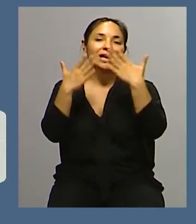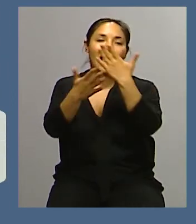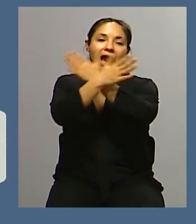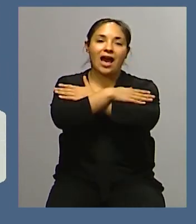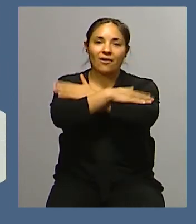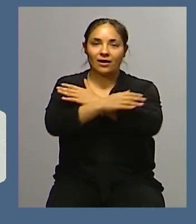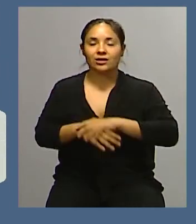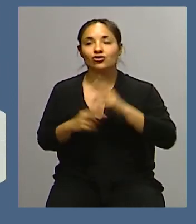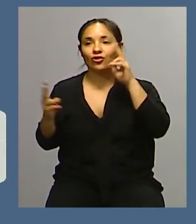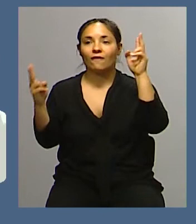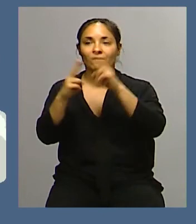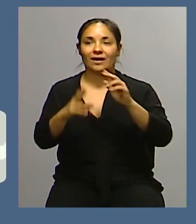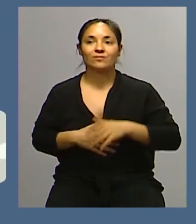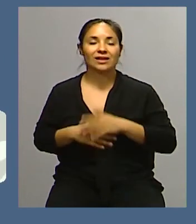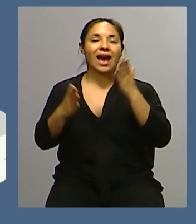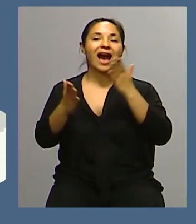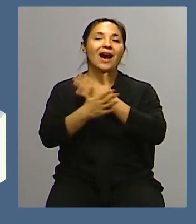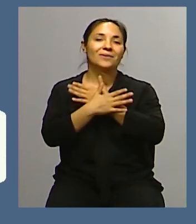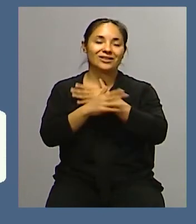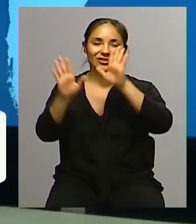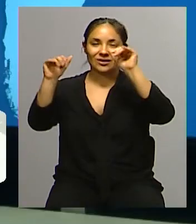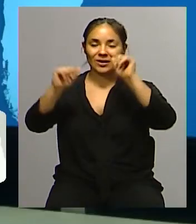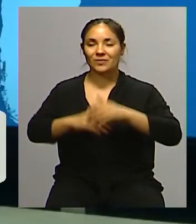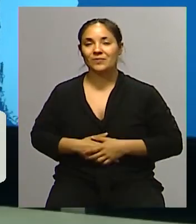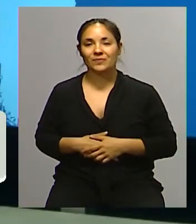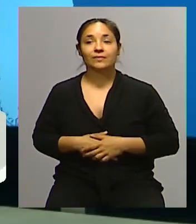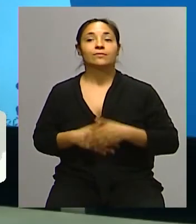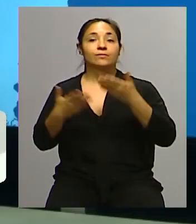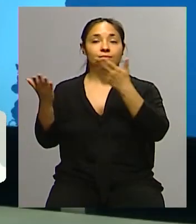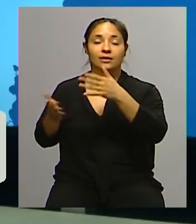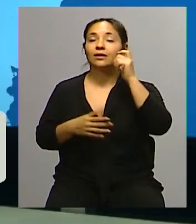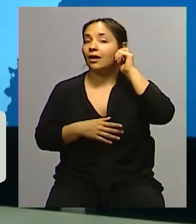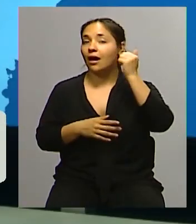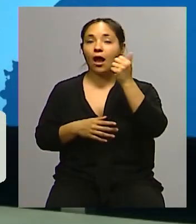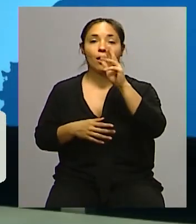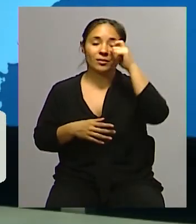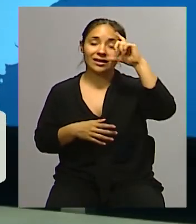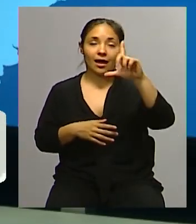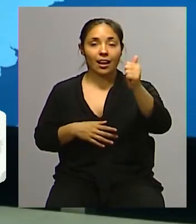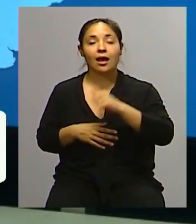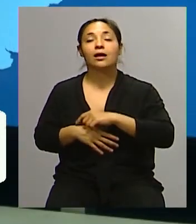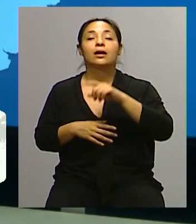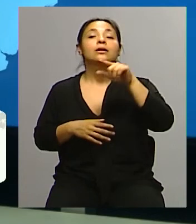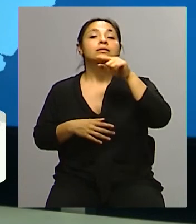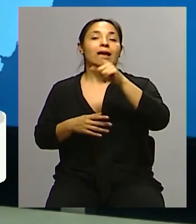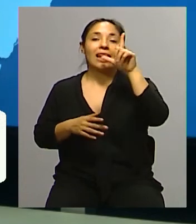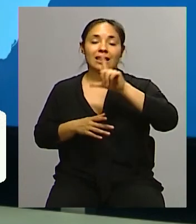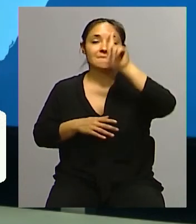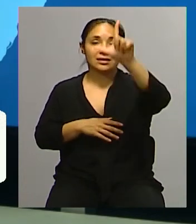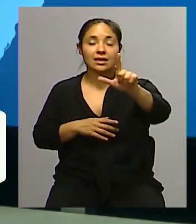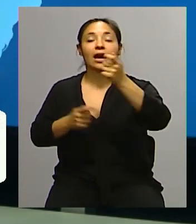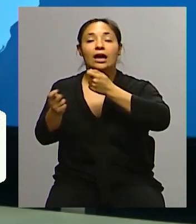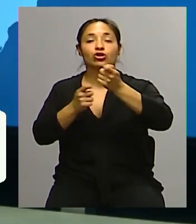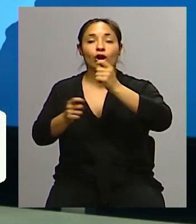será hasta cualquier momento. Otro para ustedes. Chao, chao. Chao, buenas noches. Así pasaba Gabriela Luques, licenciada en Gestión Ambiental y secretaria general